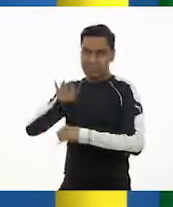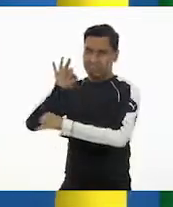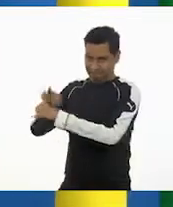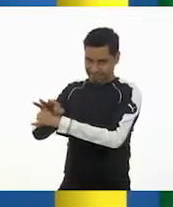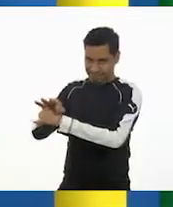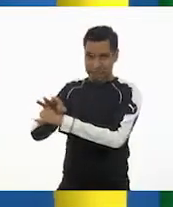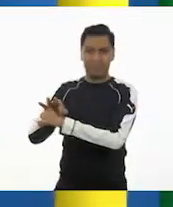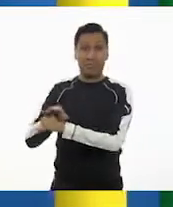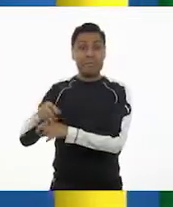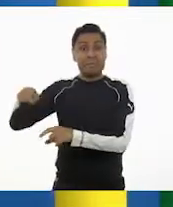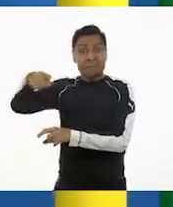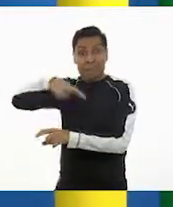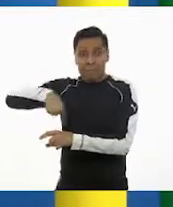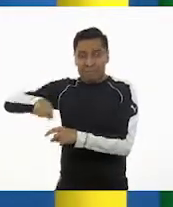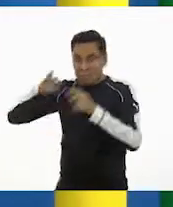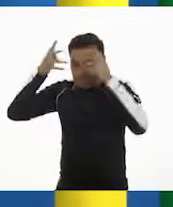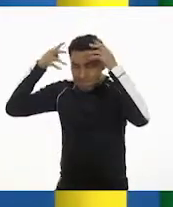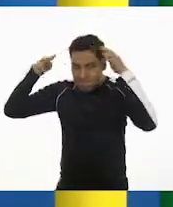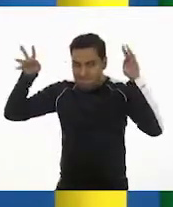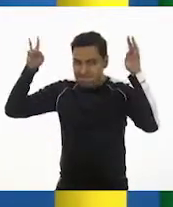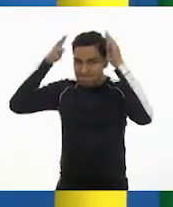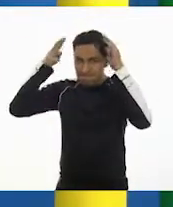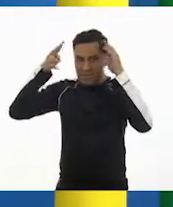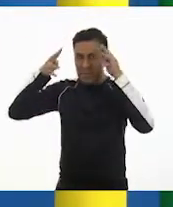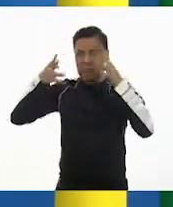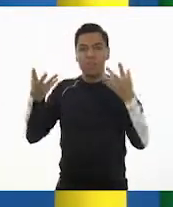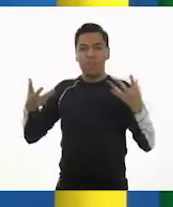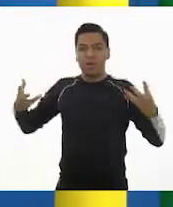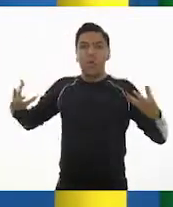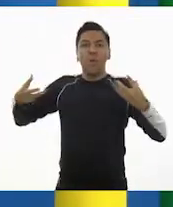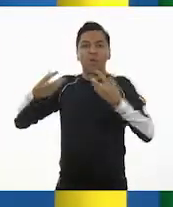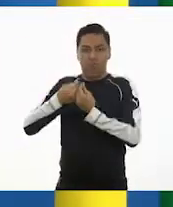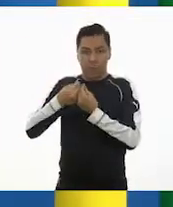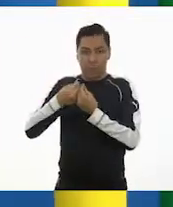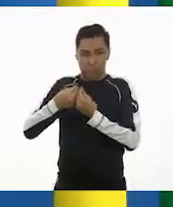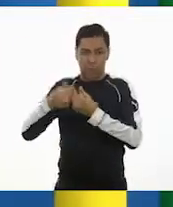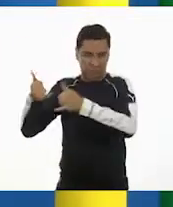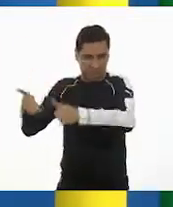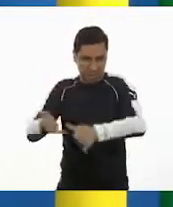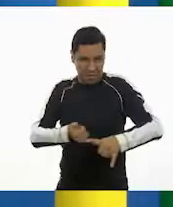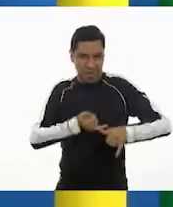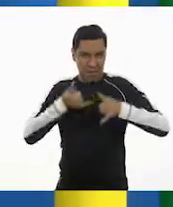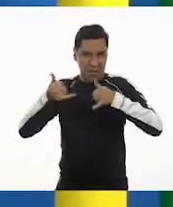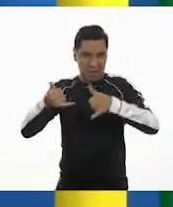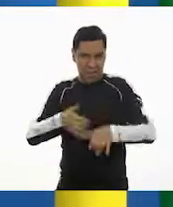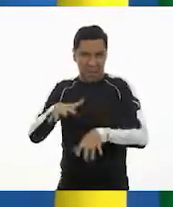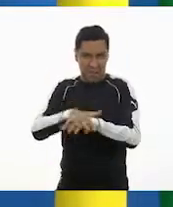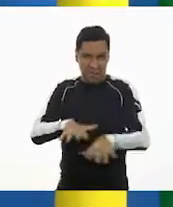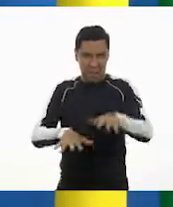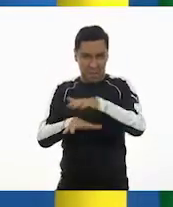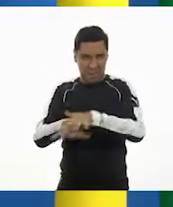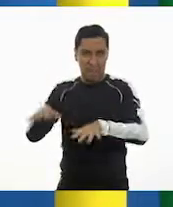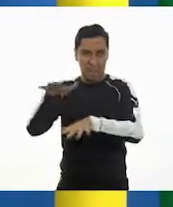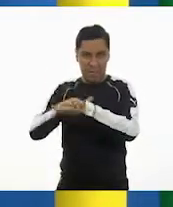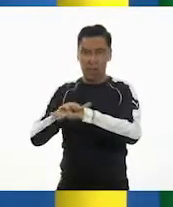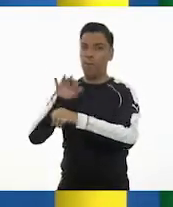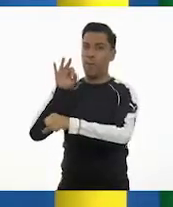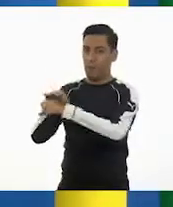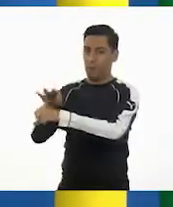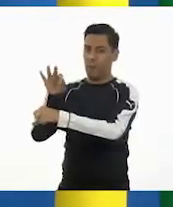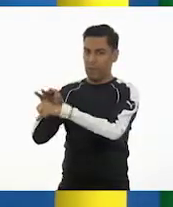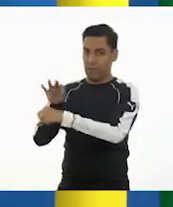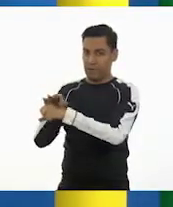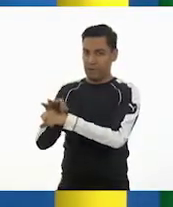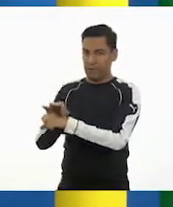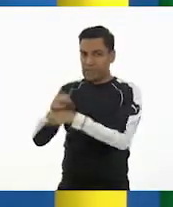protección de una especie se puede hacer de manera integral mediante las chinampas de Xochimilco. No solo se protege una especie